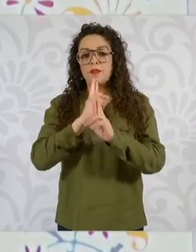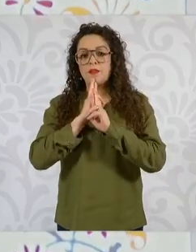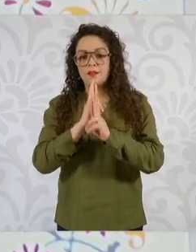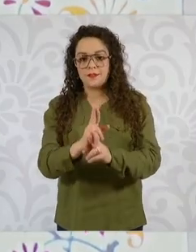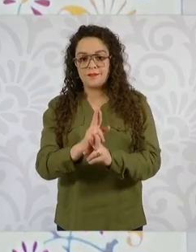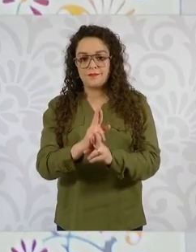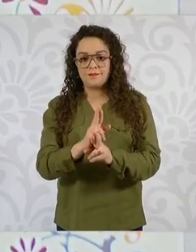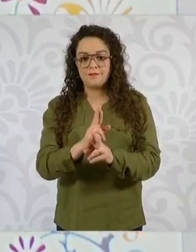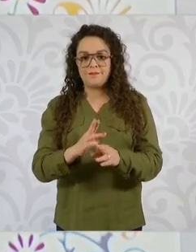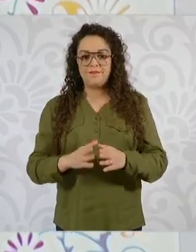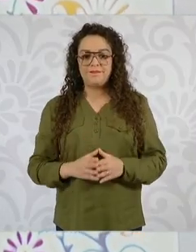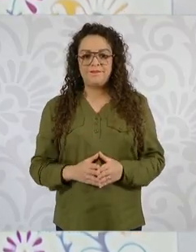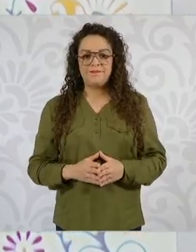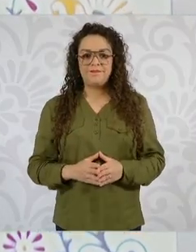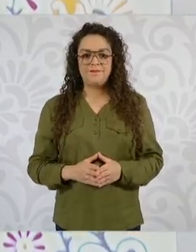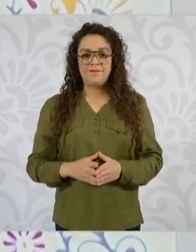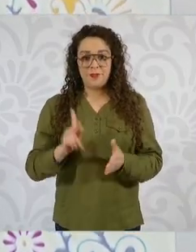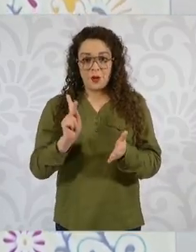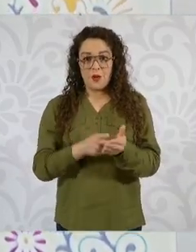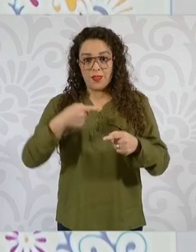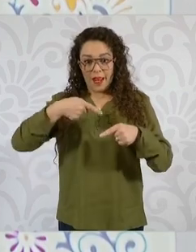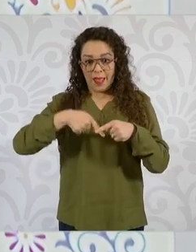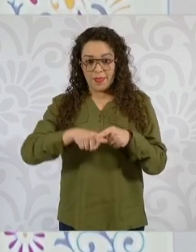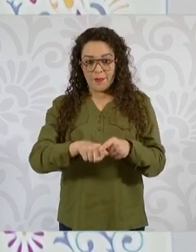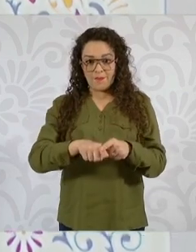de nuevo a la primera fila.